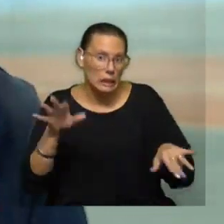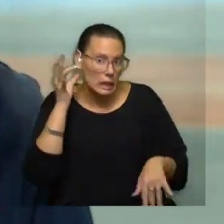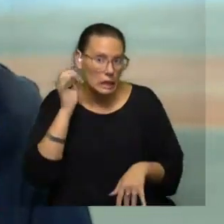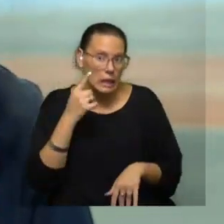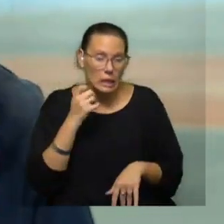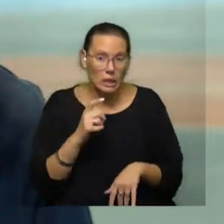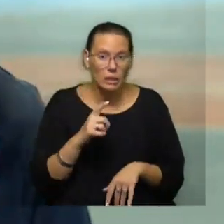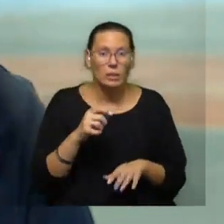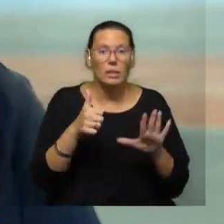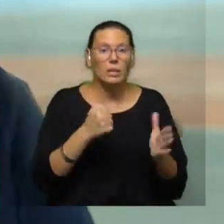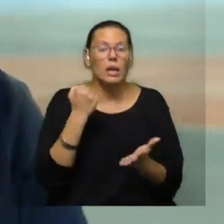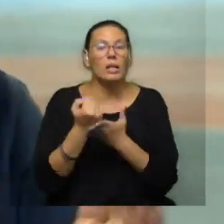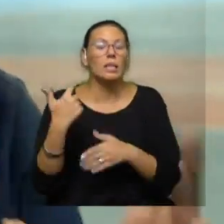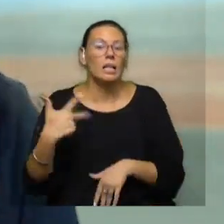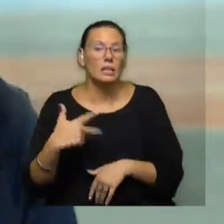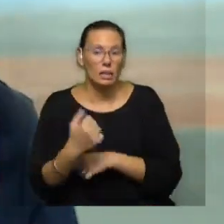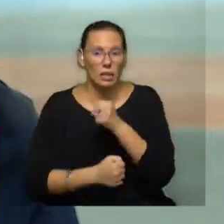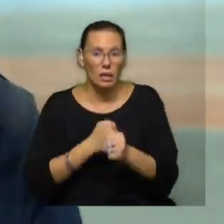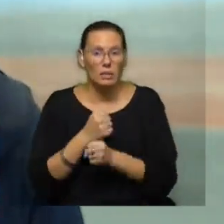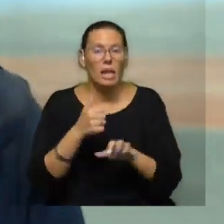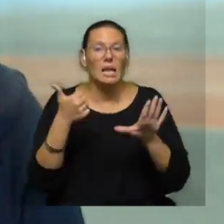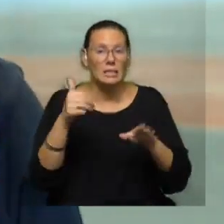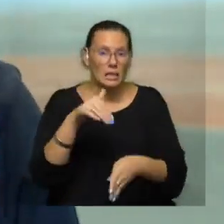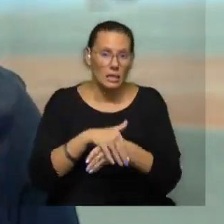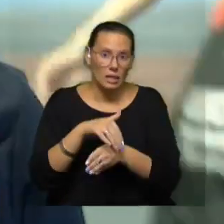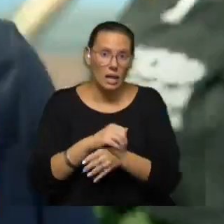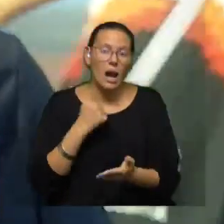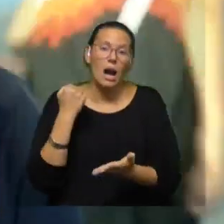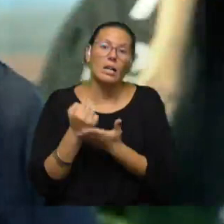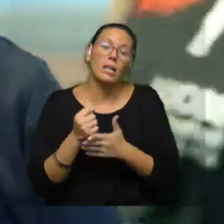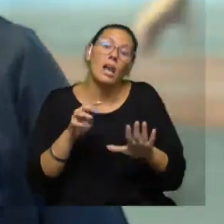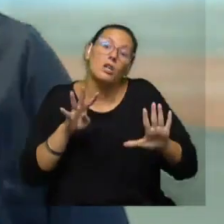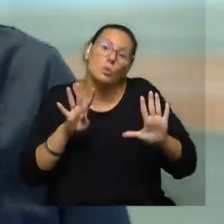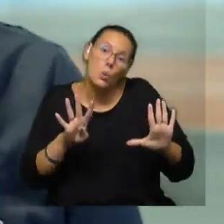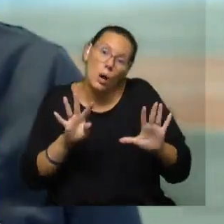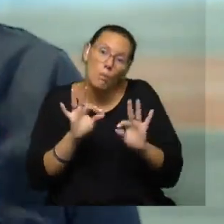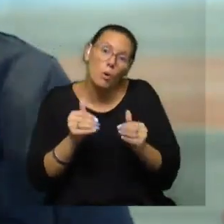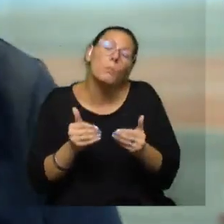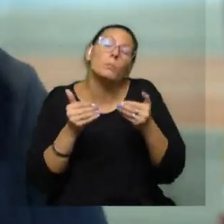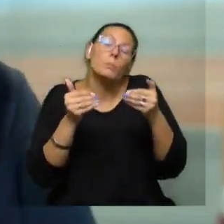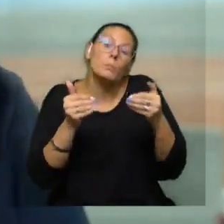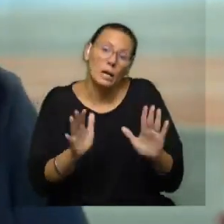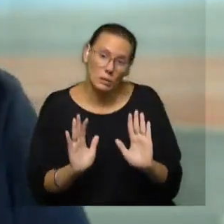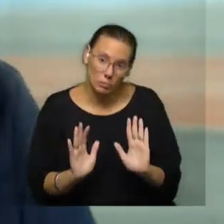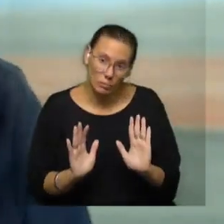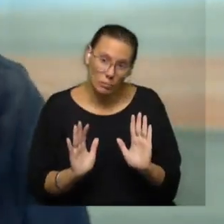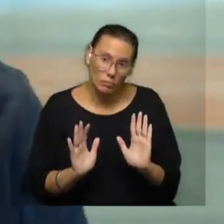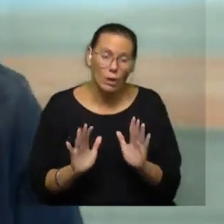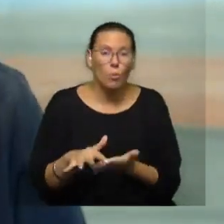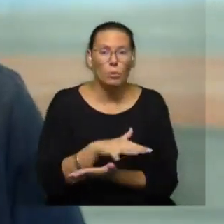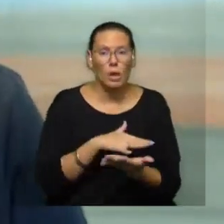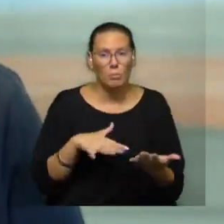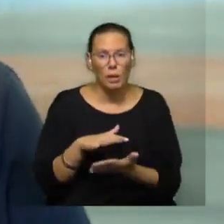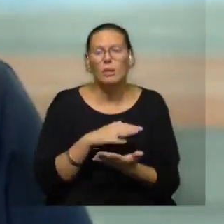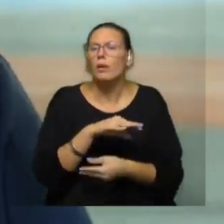a 13 años, de las 18 hasta las 20, a veces se extiende un poquito más. Es un ambiente